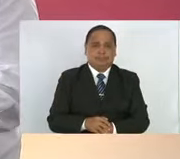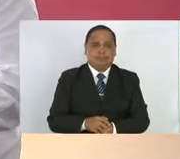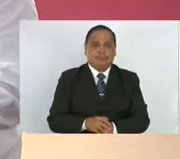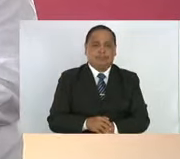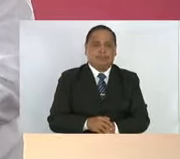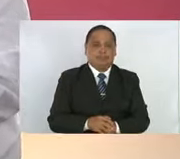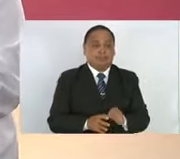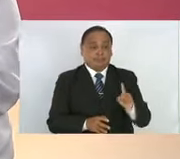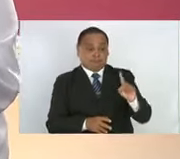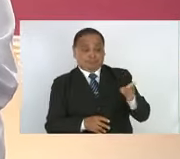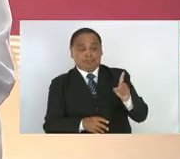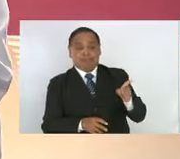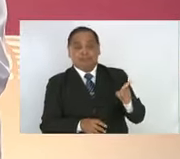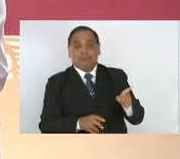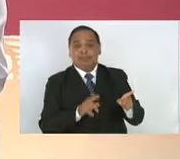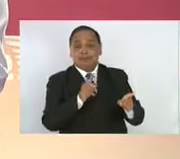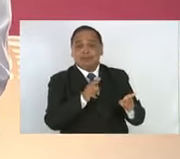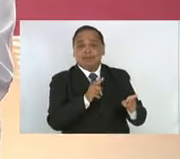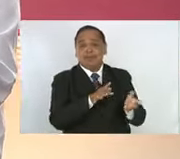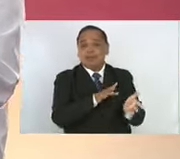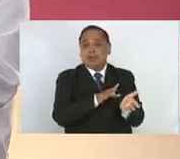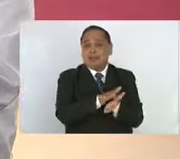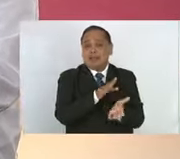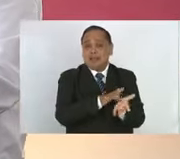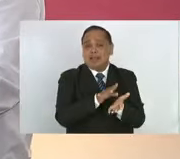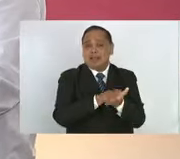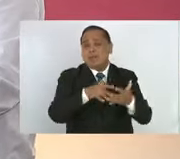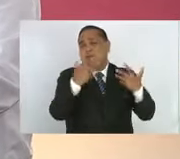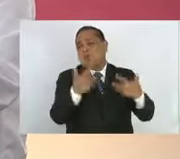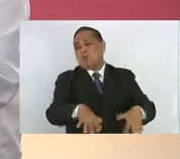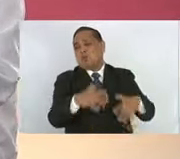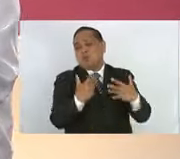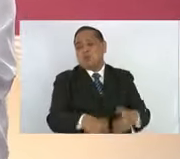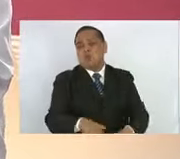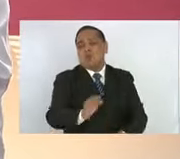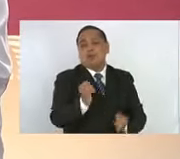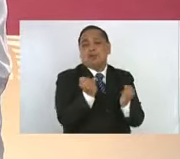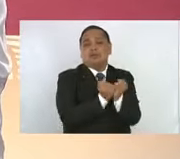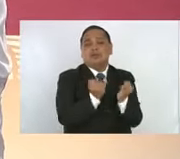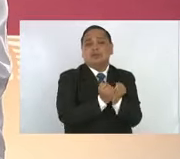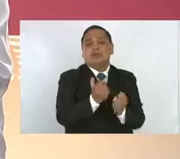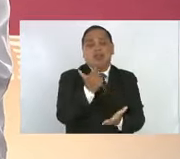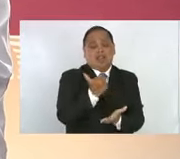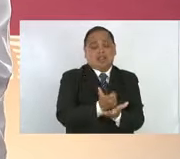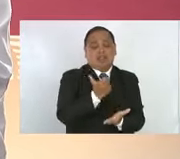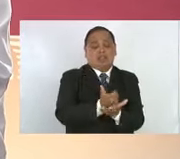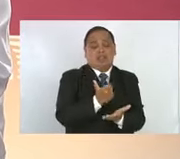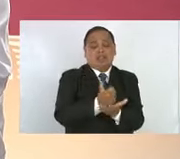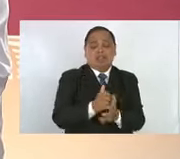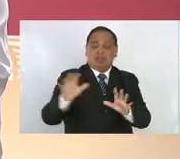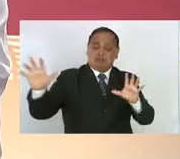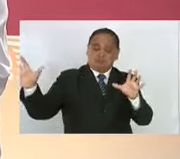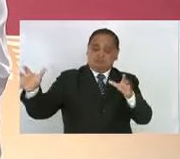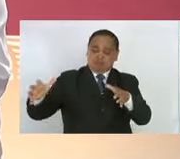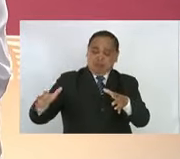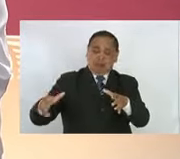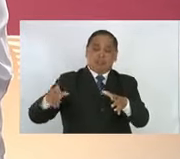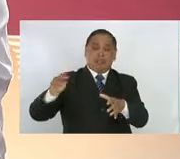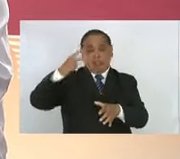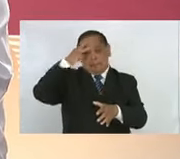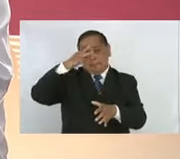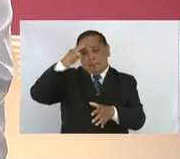Invaluable fue también el apoyo, señor presidente, materializado con el envío de recursos que nos dio México en los momentos